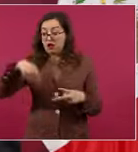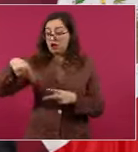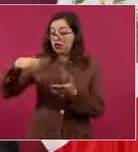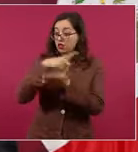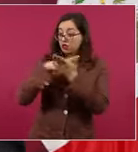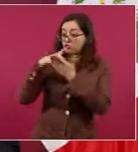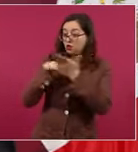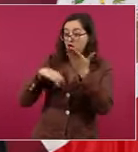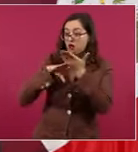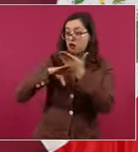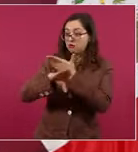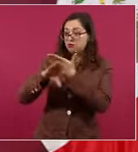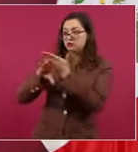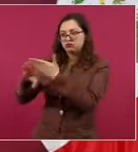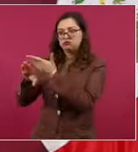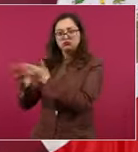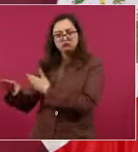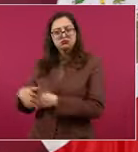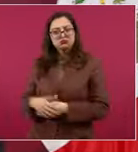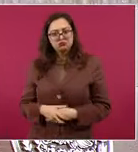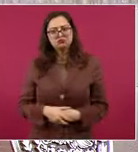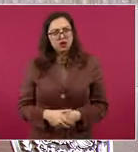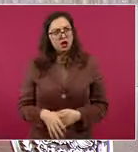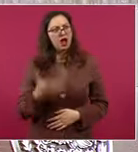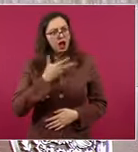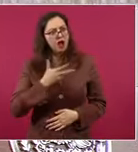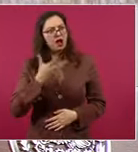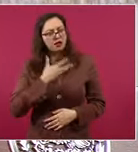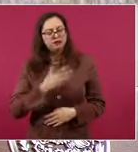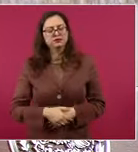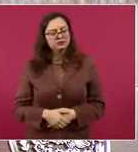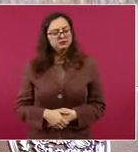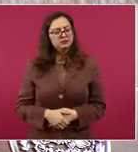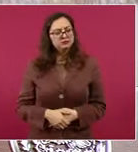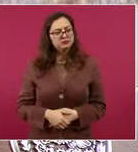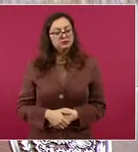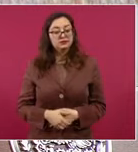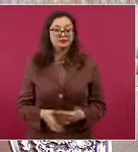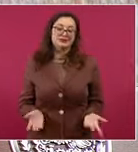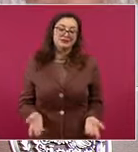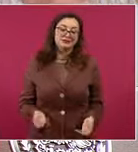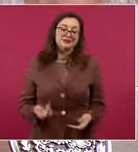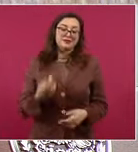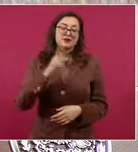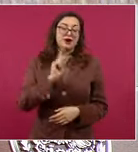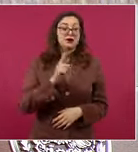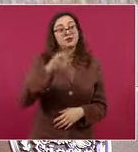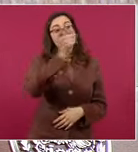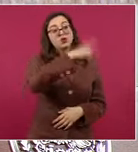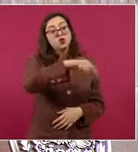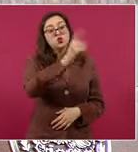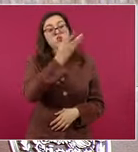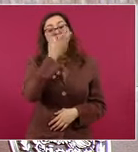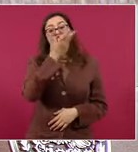Pero como estaban mal acostumbrados a meterse,